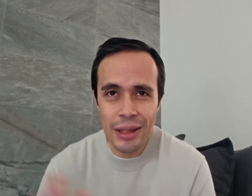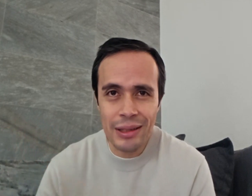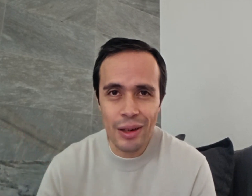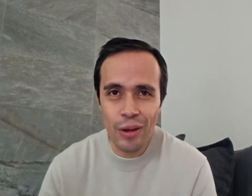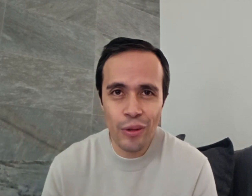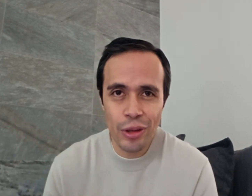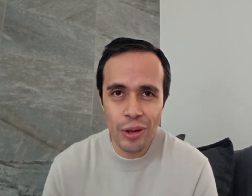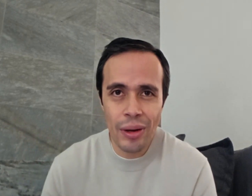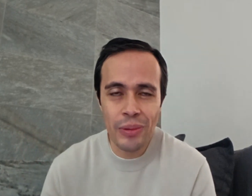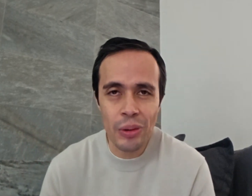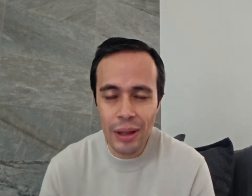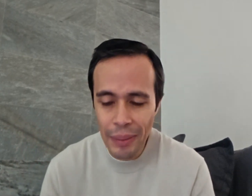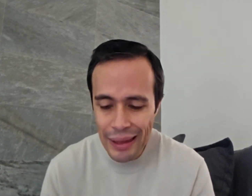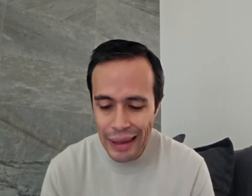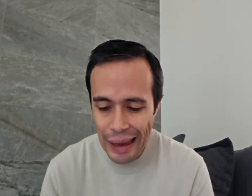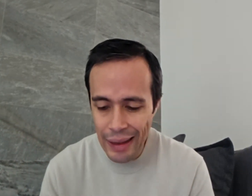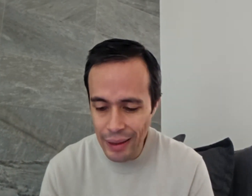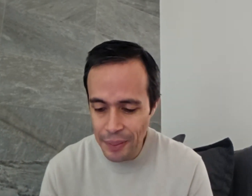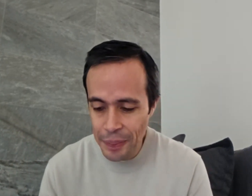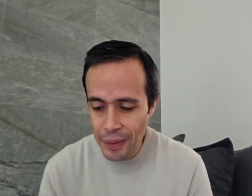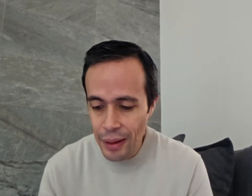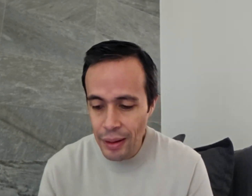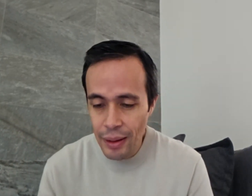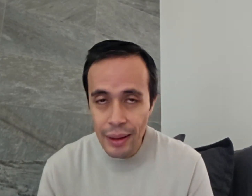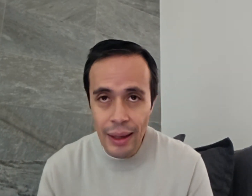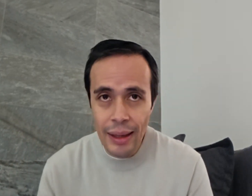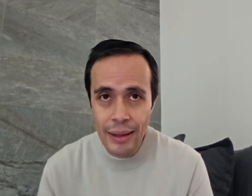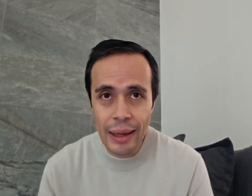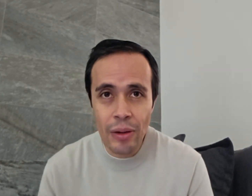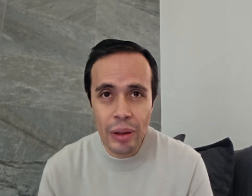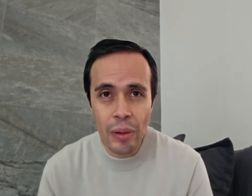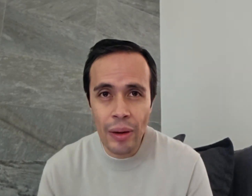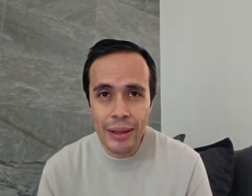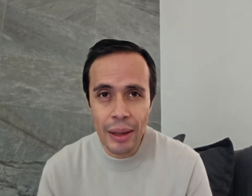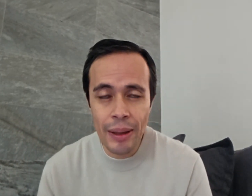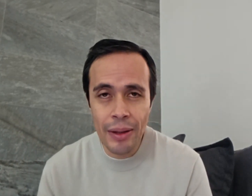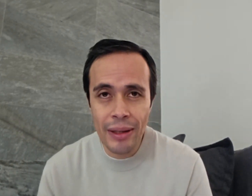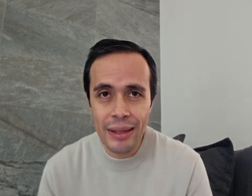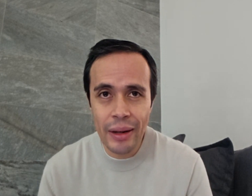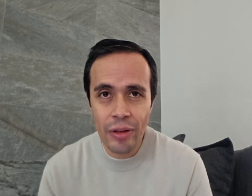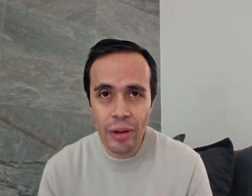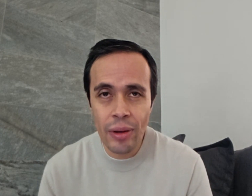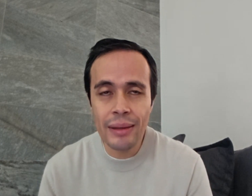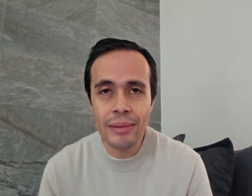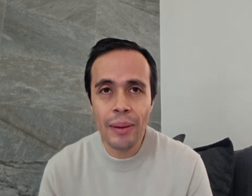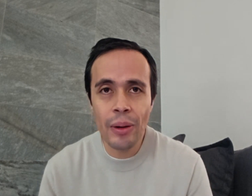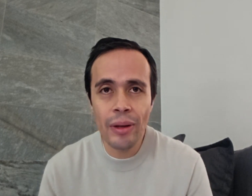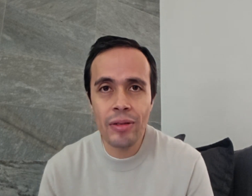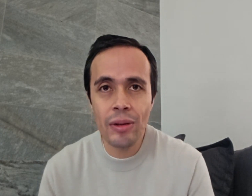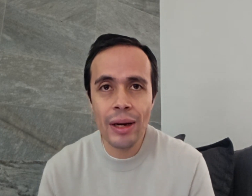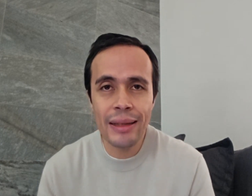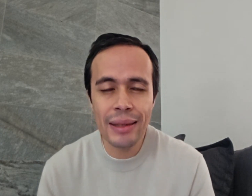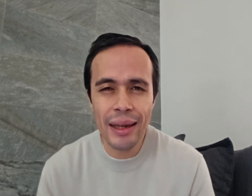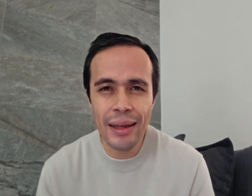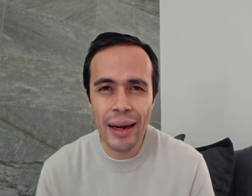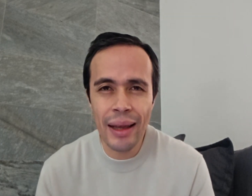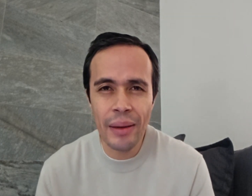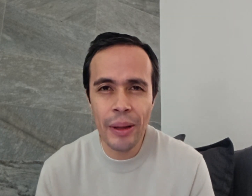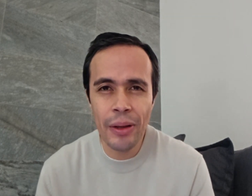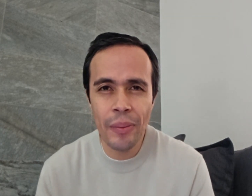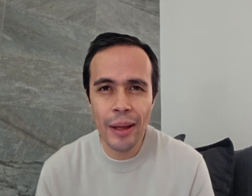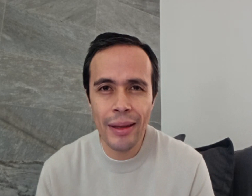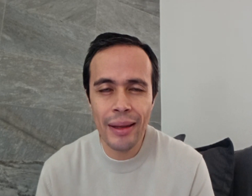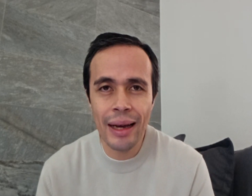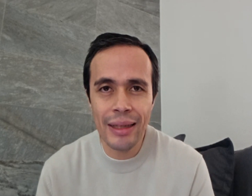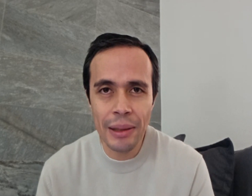qué cosas, que no funcionó absolutamente nada. Y se continúa con el saneamiento de este río Sonora. Habló de esto la secretaria